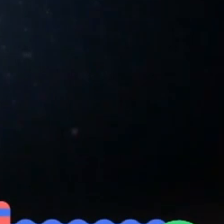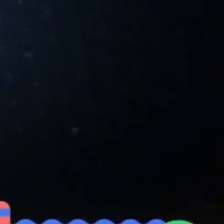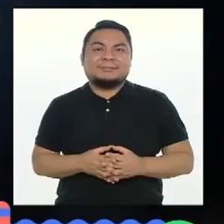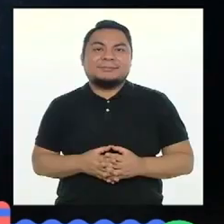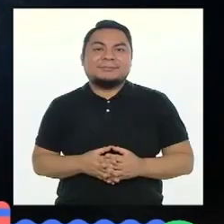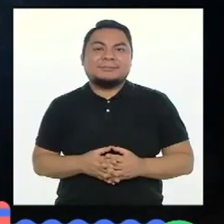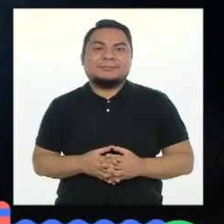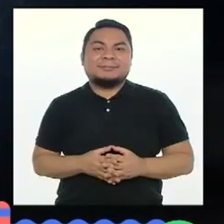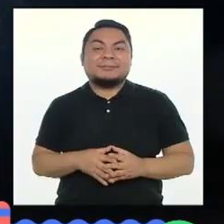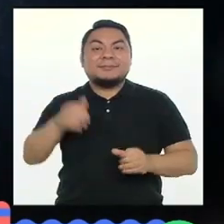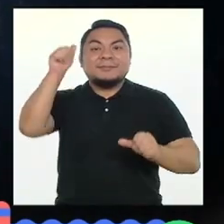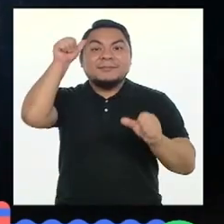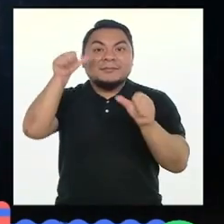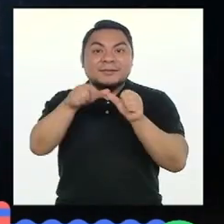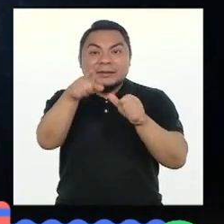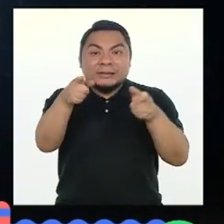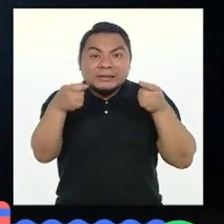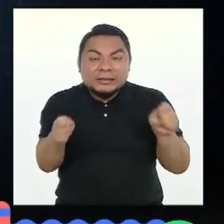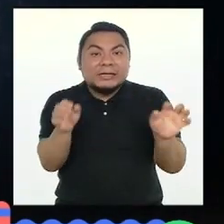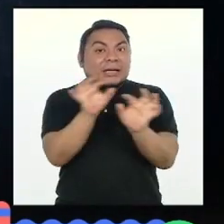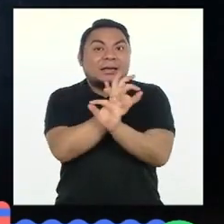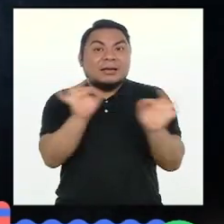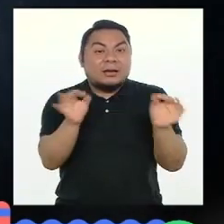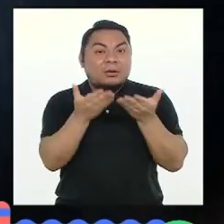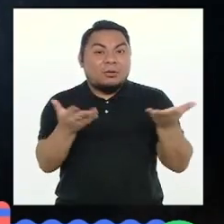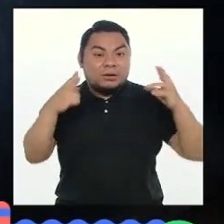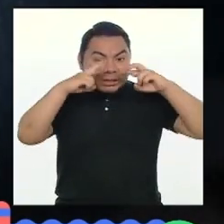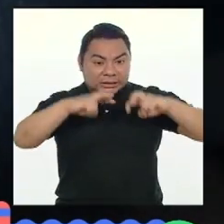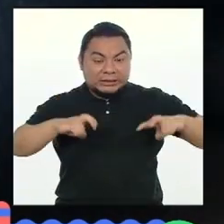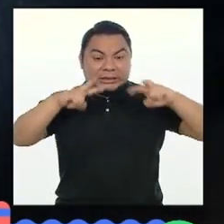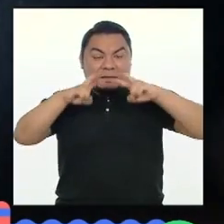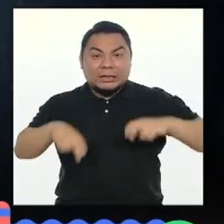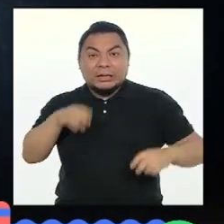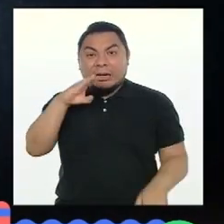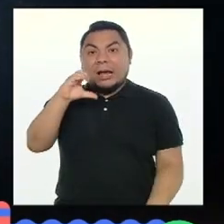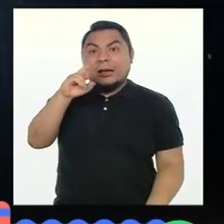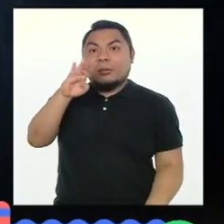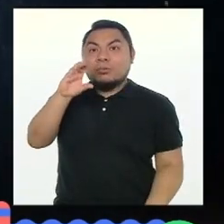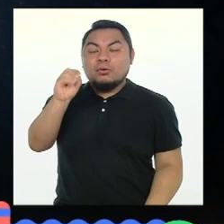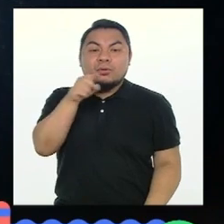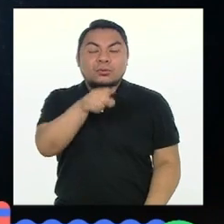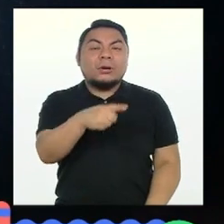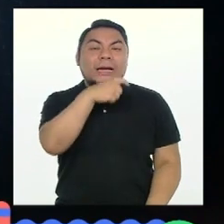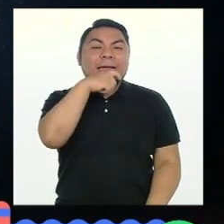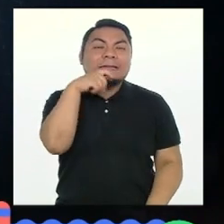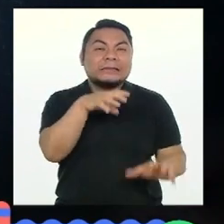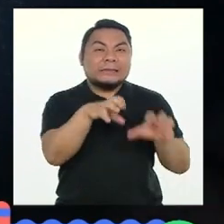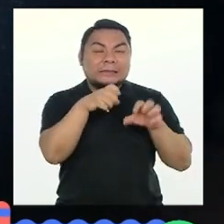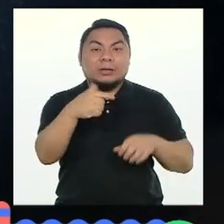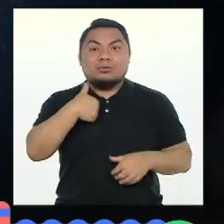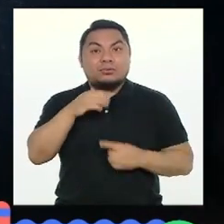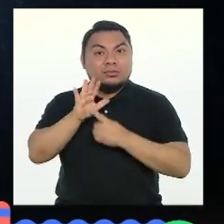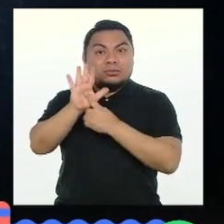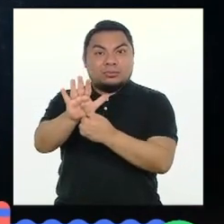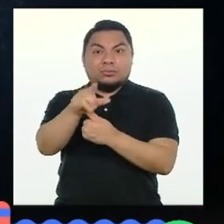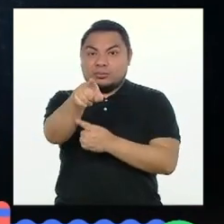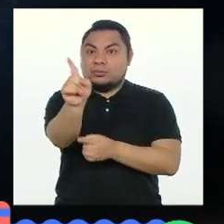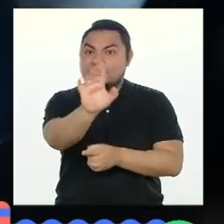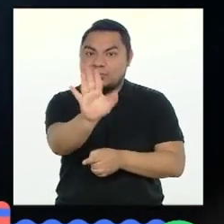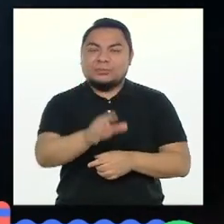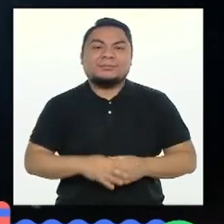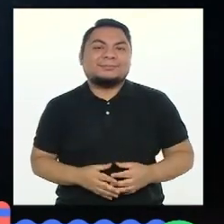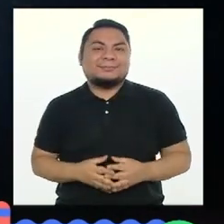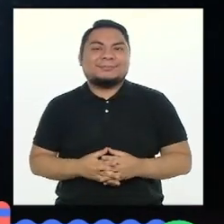Te recordamos que no debes intentar hacer ninguno de los experimentos con dióxido de carbono o hielo seco que nosotros te mostraremos.